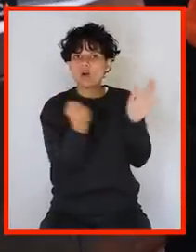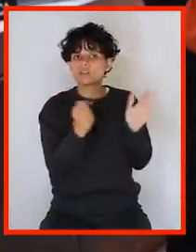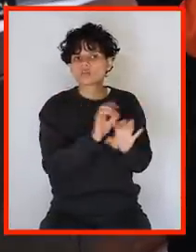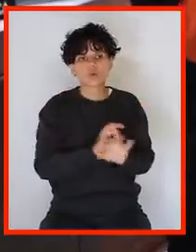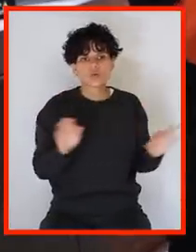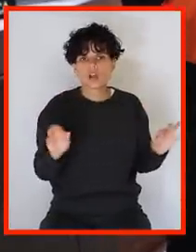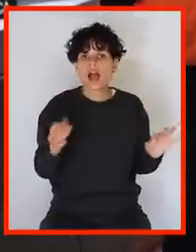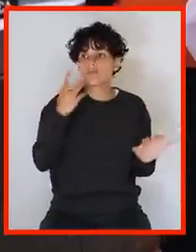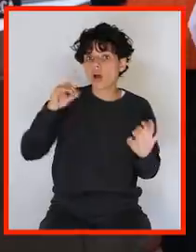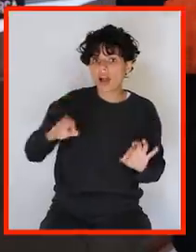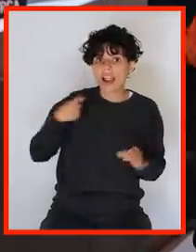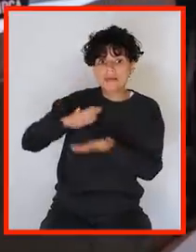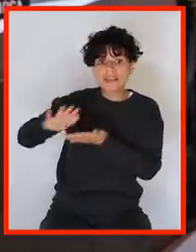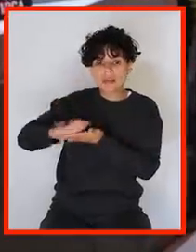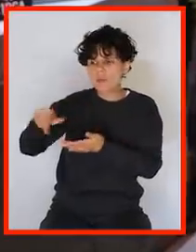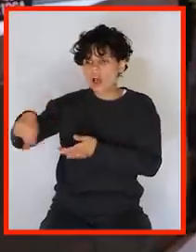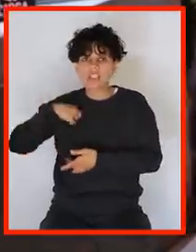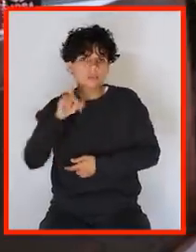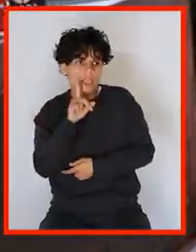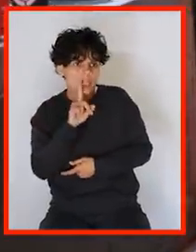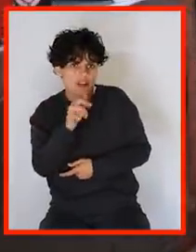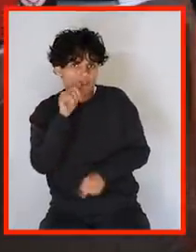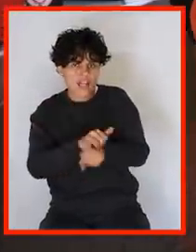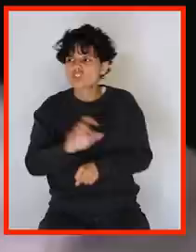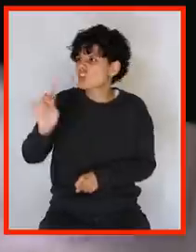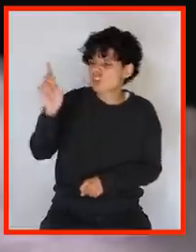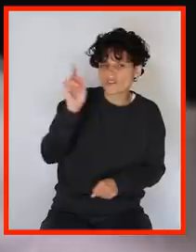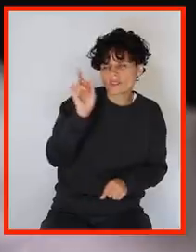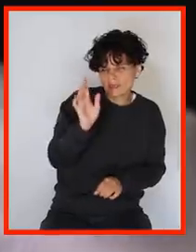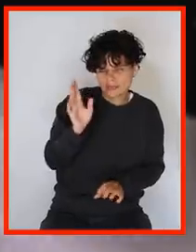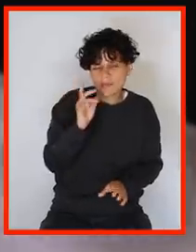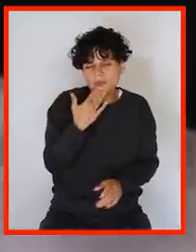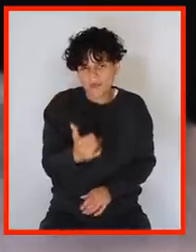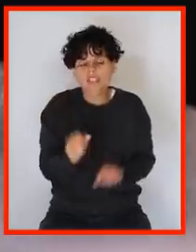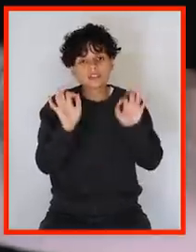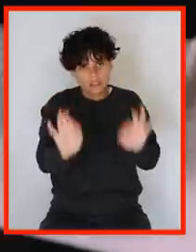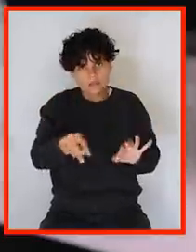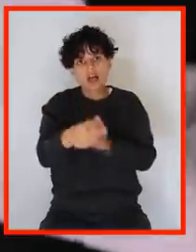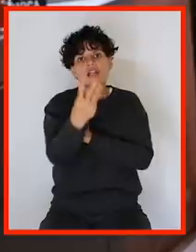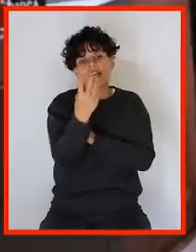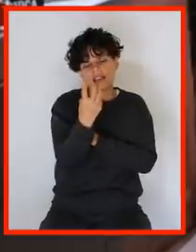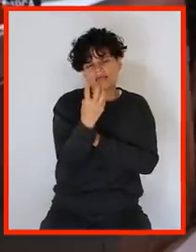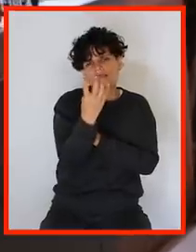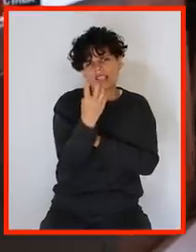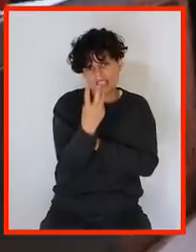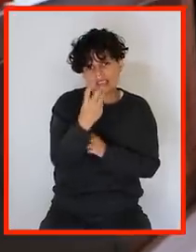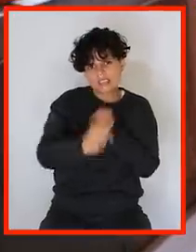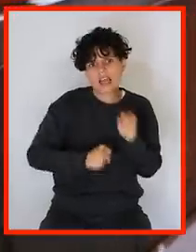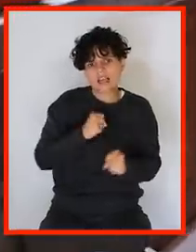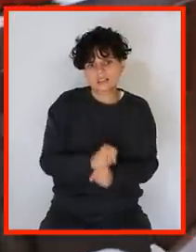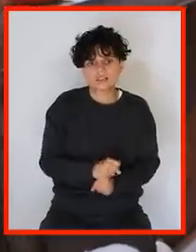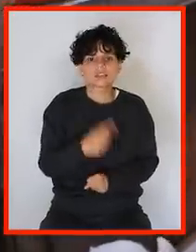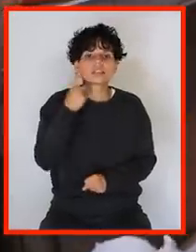imagínate. No, pues si esta weón la mandamos a imprimir aquí, pues, weón, sin mentir. No, o sea, tonto, estúpido. Es como la granja, así como la cerda, la chiva, no, la ovejita